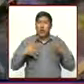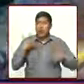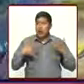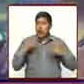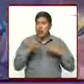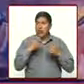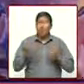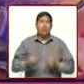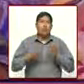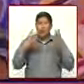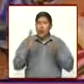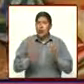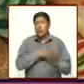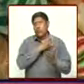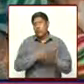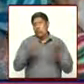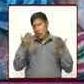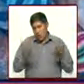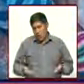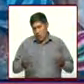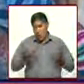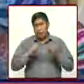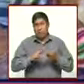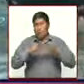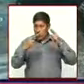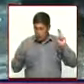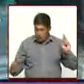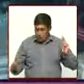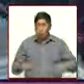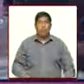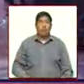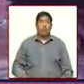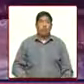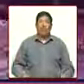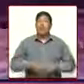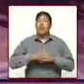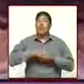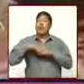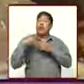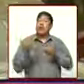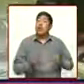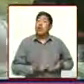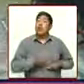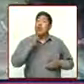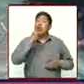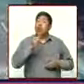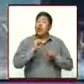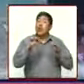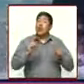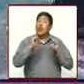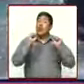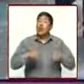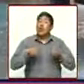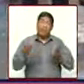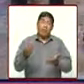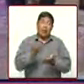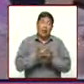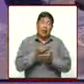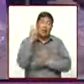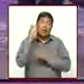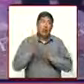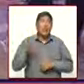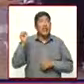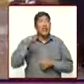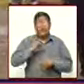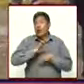y de mucha música en realidad a cada región del departamento de Potosí. La invitación para que mañana y el sábado la gente también pueda llegar, los bolivianos. Sí,